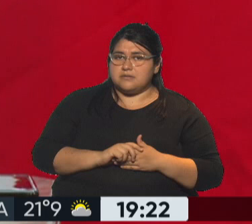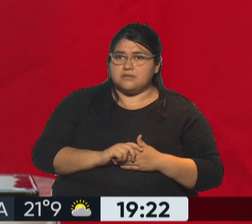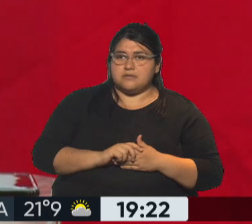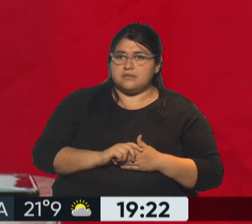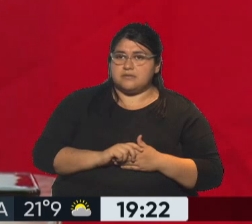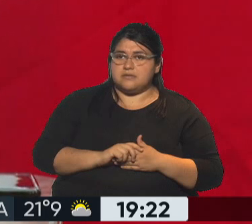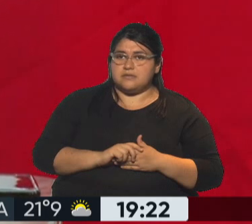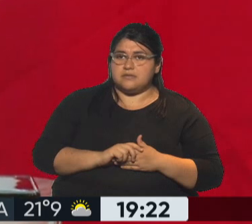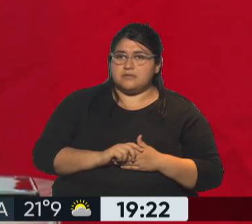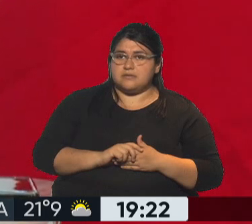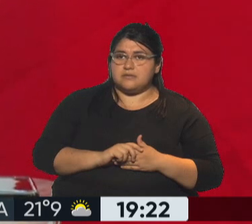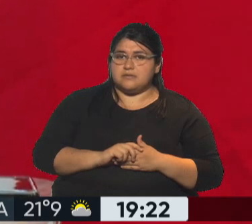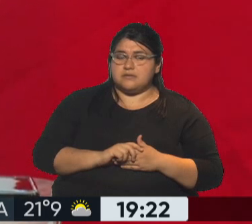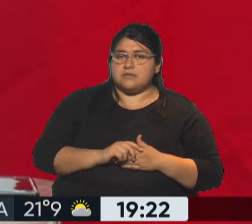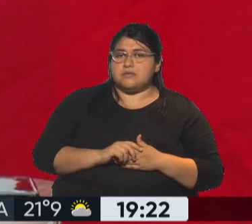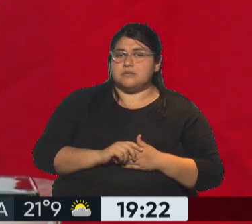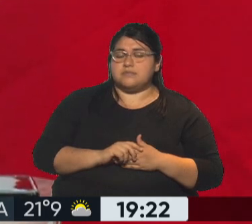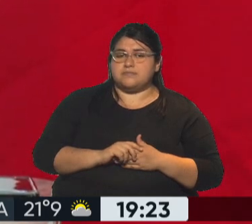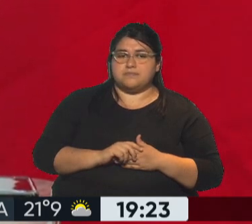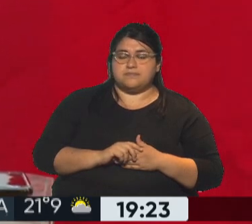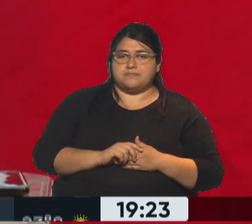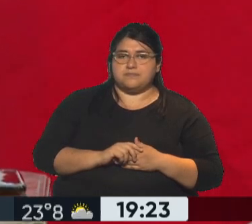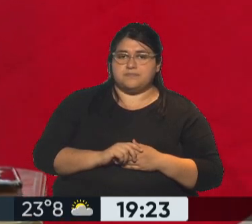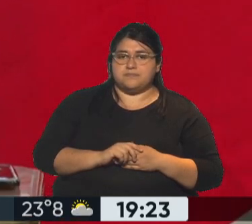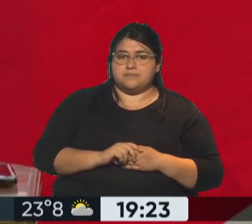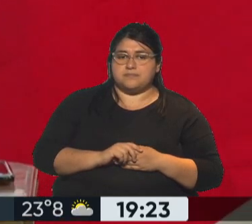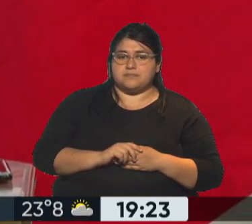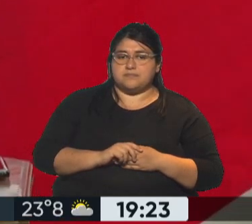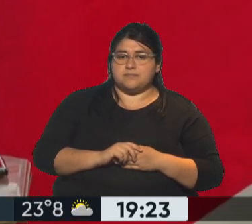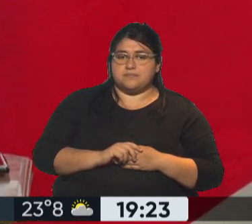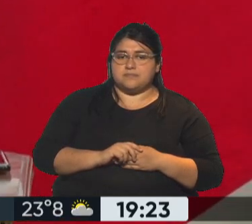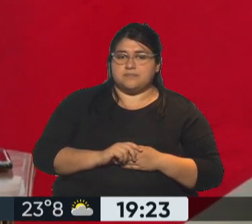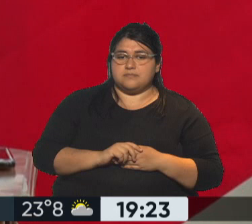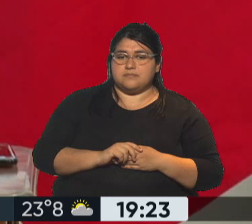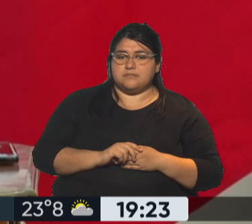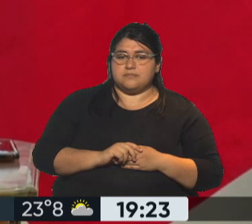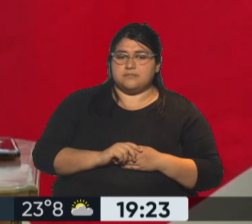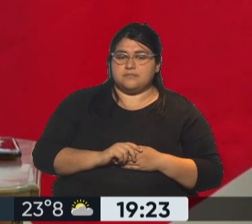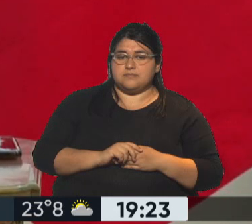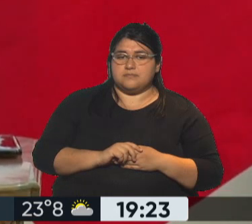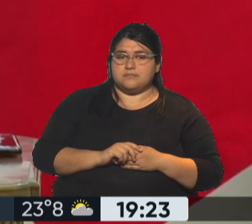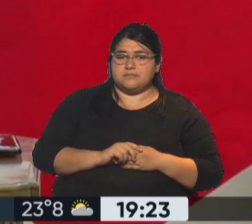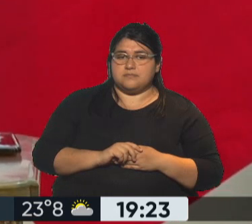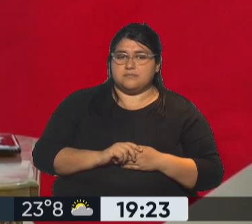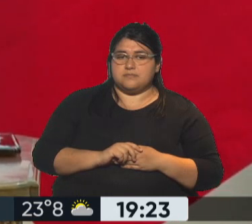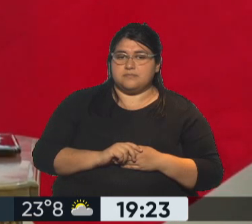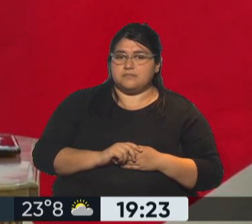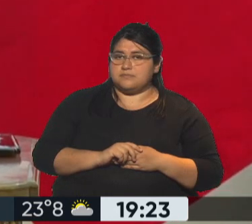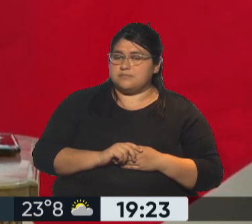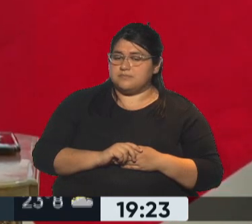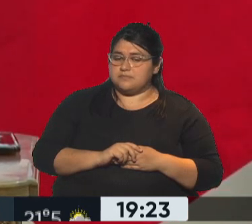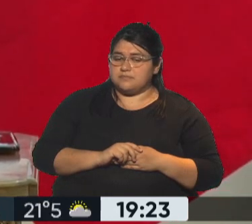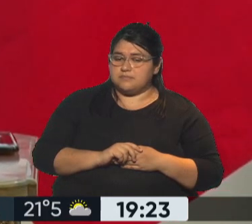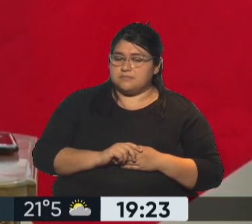en Bali con Karina Georgieva, titular del Fondo Monetario Internacional, donde entendemos que va a tratar el tema de los sobrecargos y una